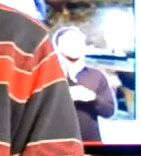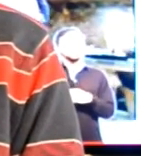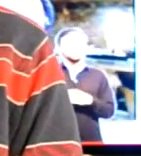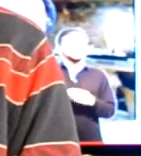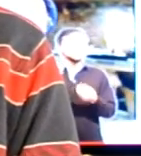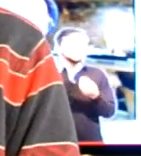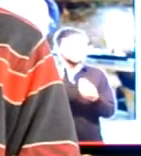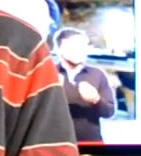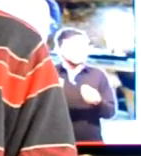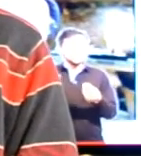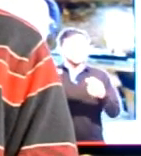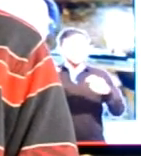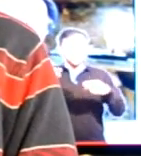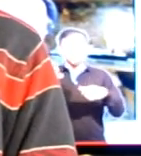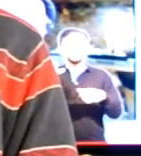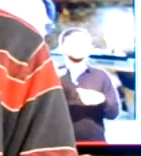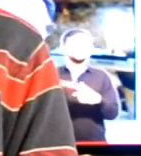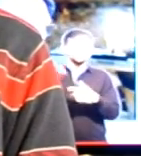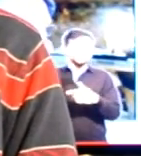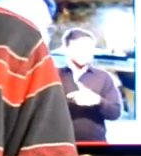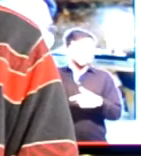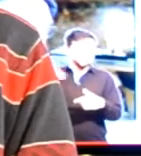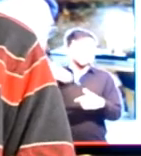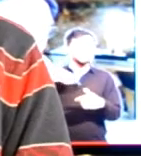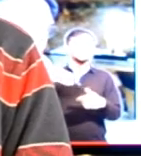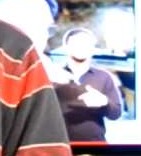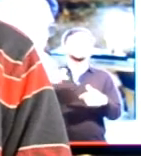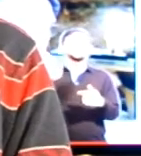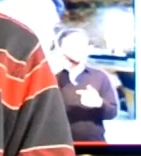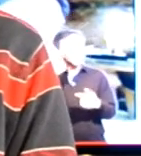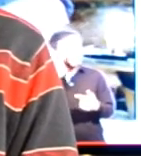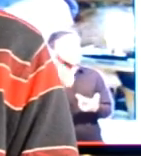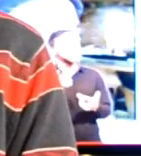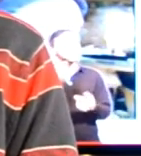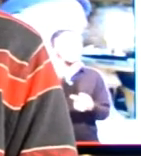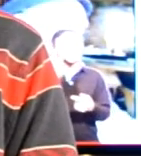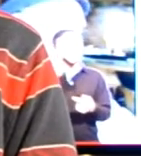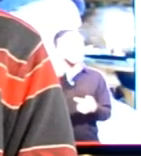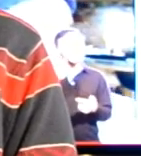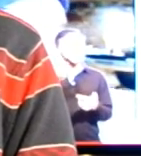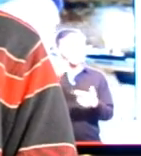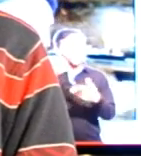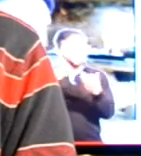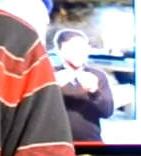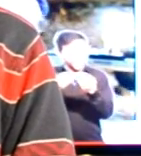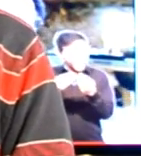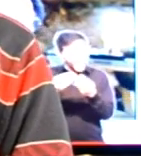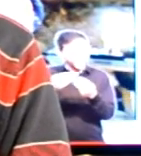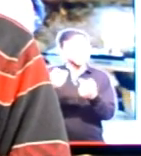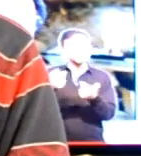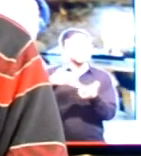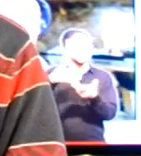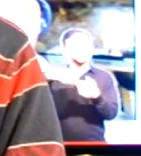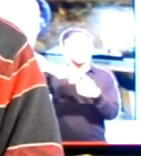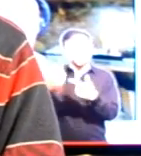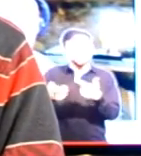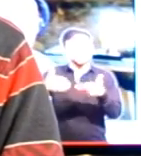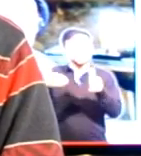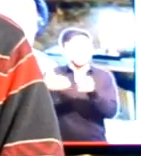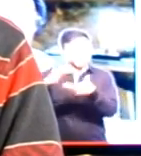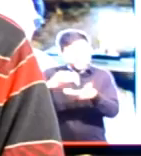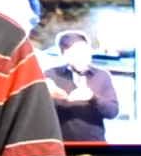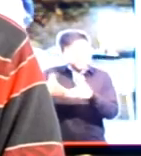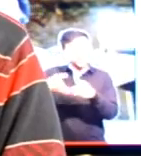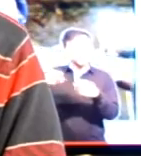Hoy realmente es un día glorioso. Así que yo invito a todos quienes quieran venir, que vengan, porque es un